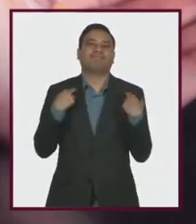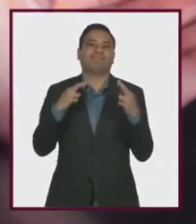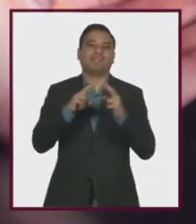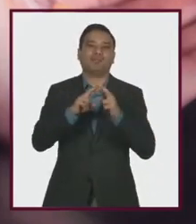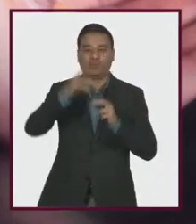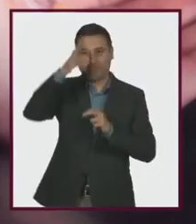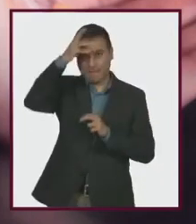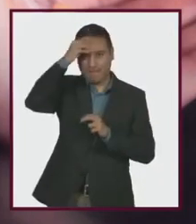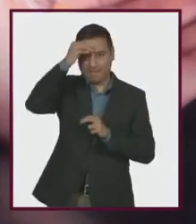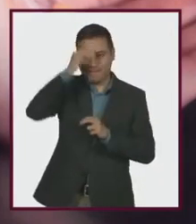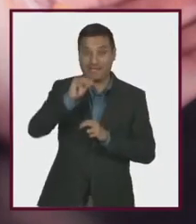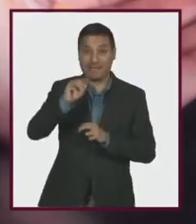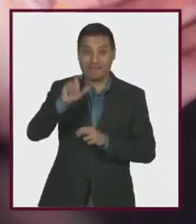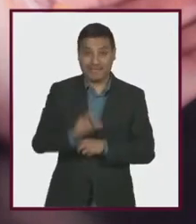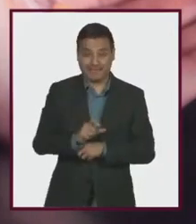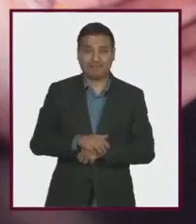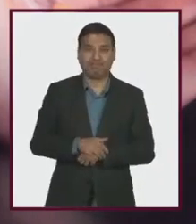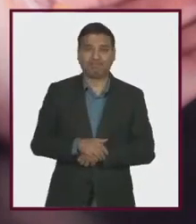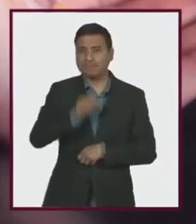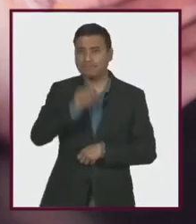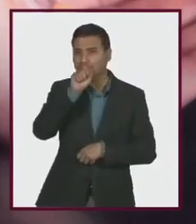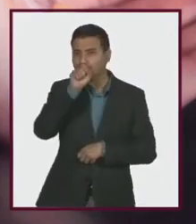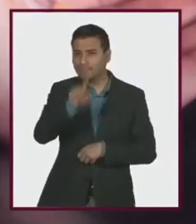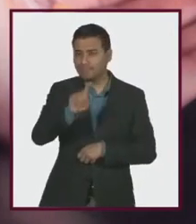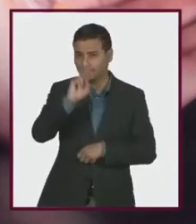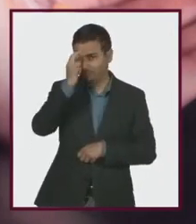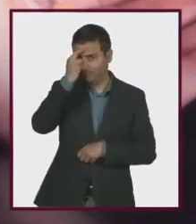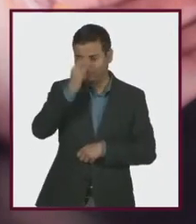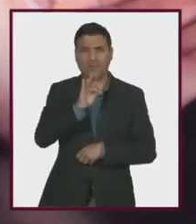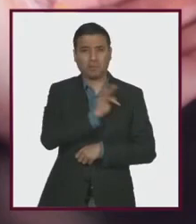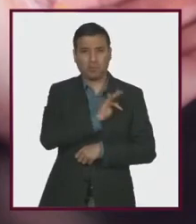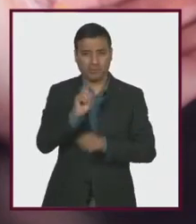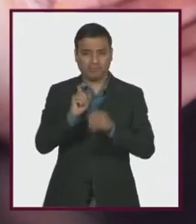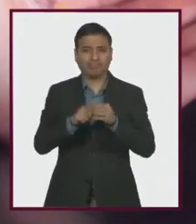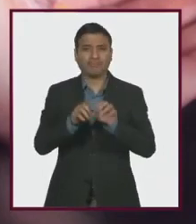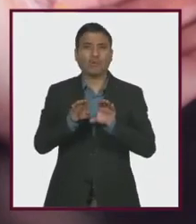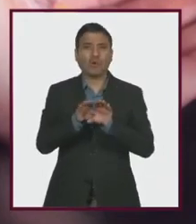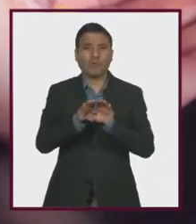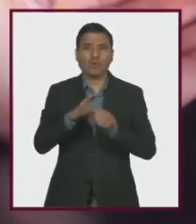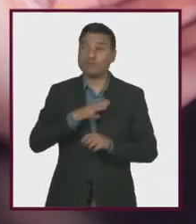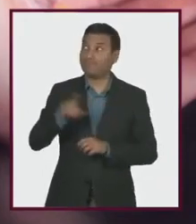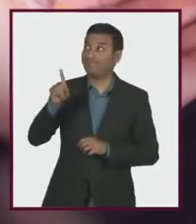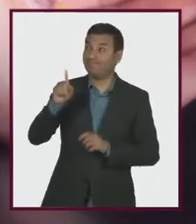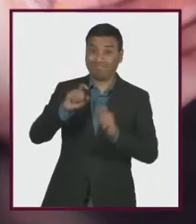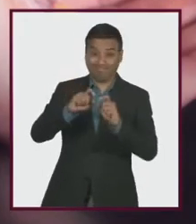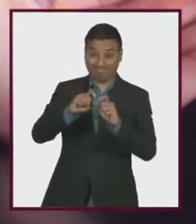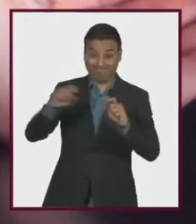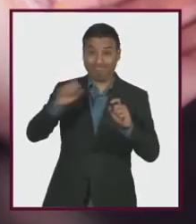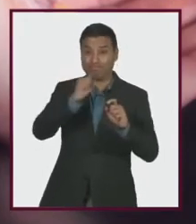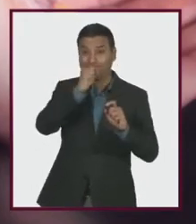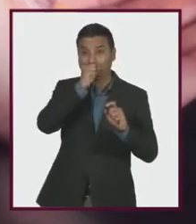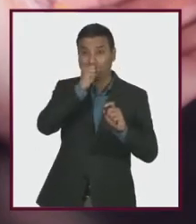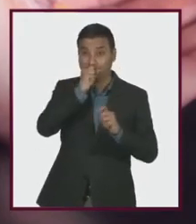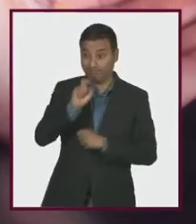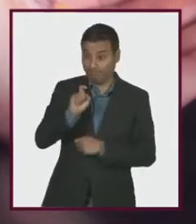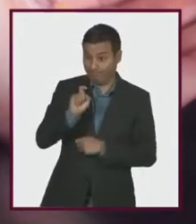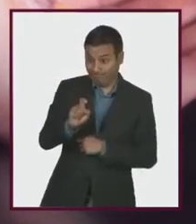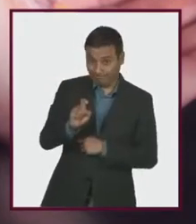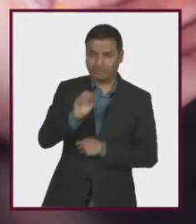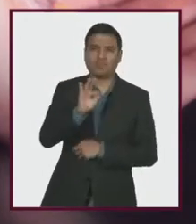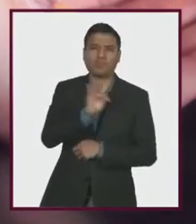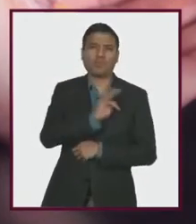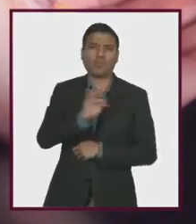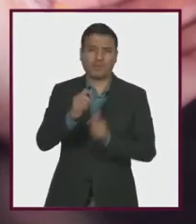Aprende MX y les recordamos que pueden unirse a través del enlace que también está apareciendo en pantalla, está disponible en el chat, ya lo